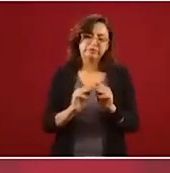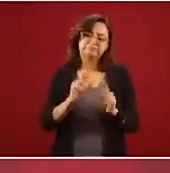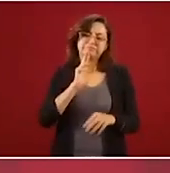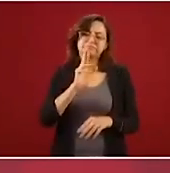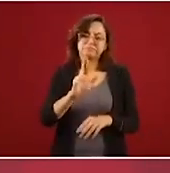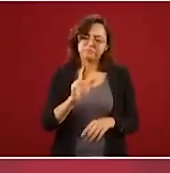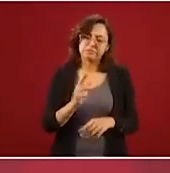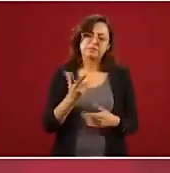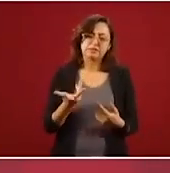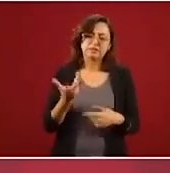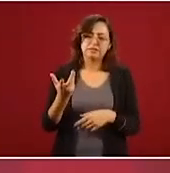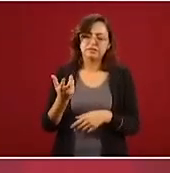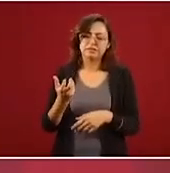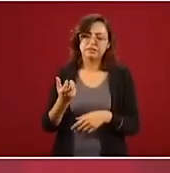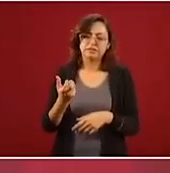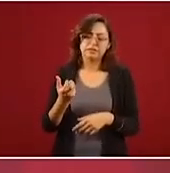de cerca con la Secretaría